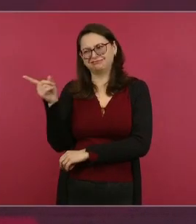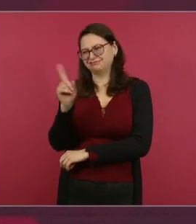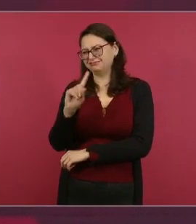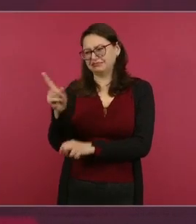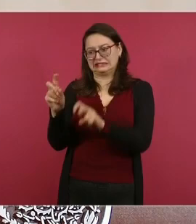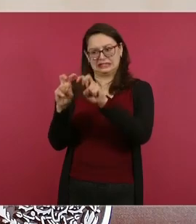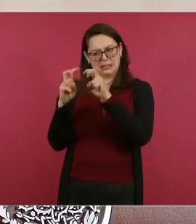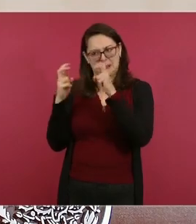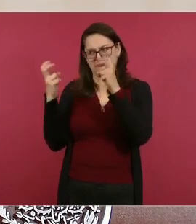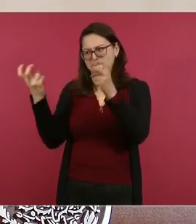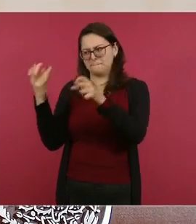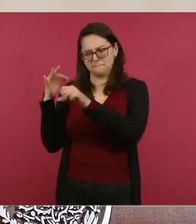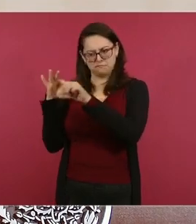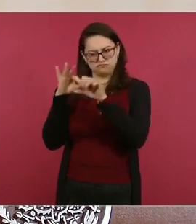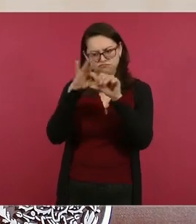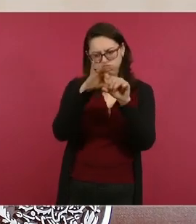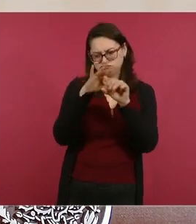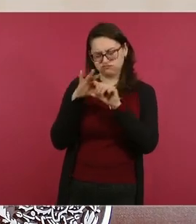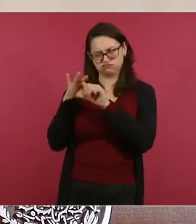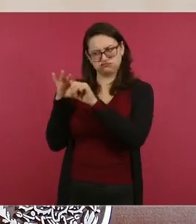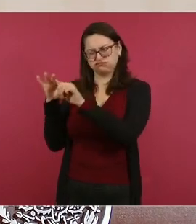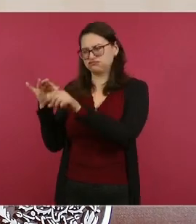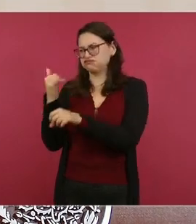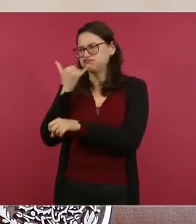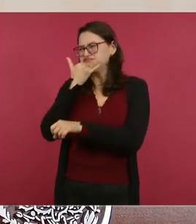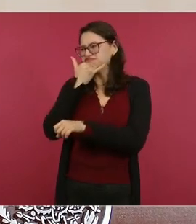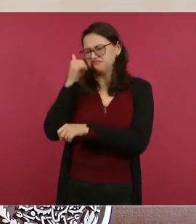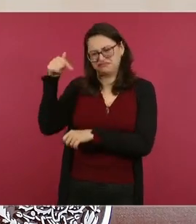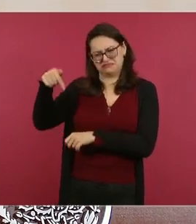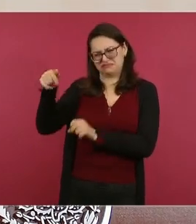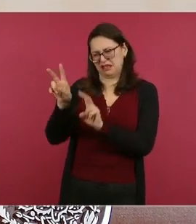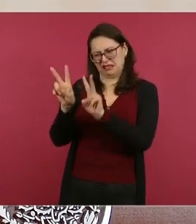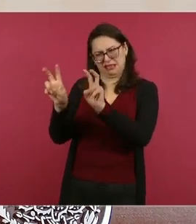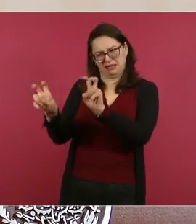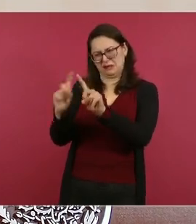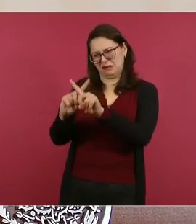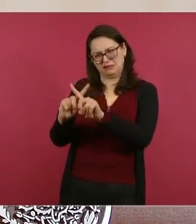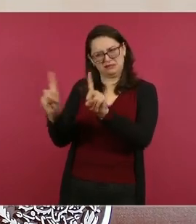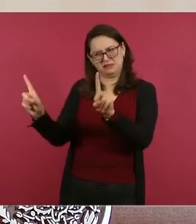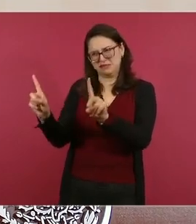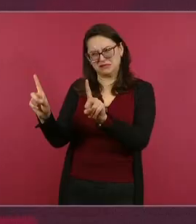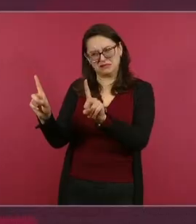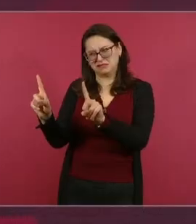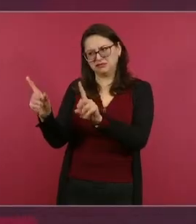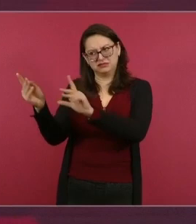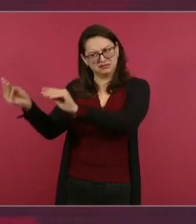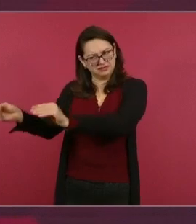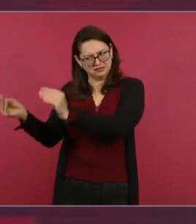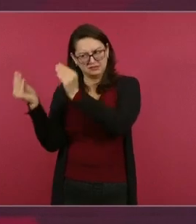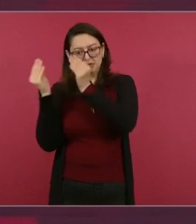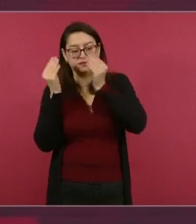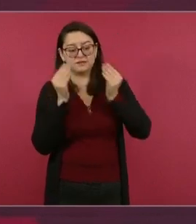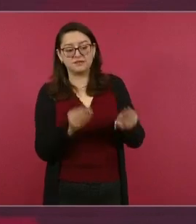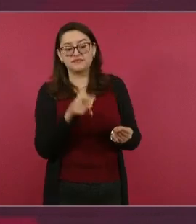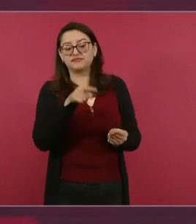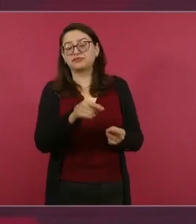para que el asunto no lo trate la Corte, sino que se